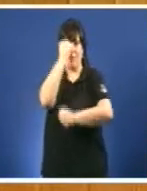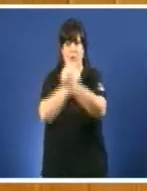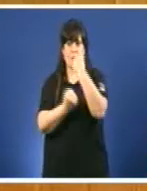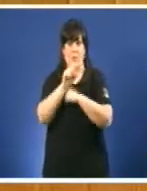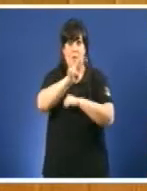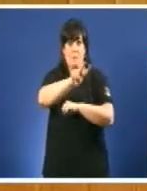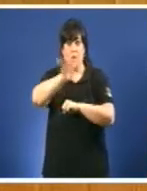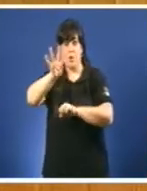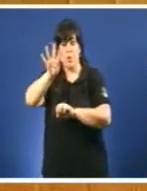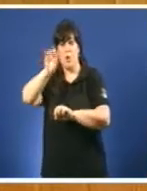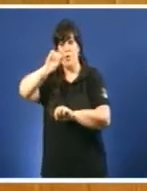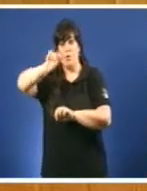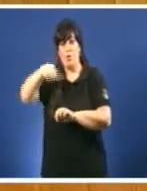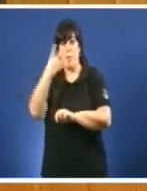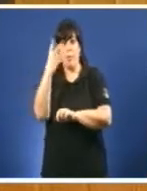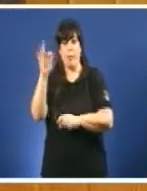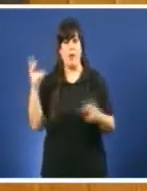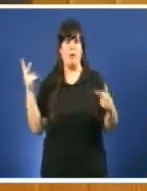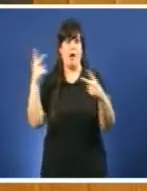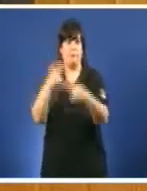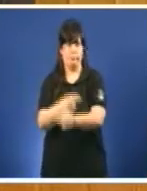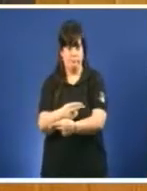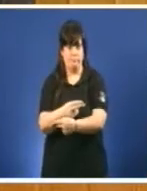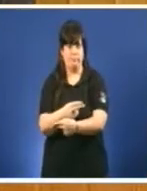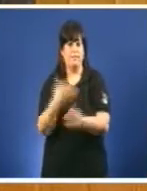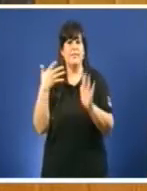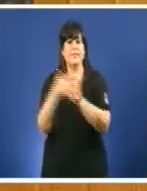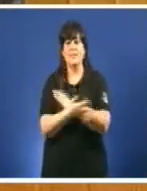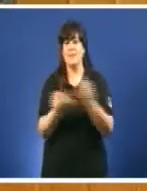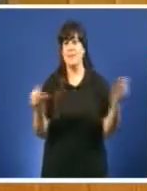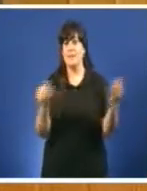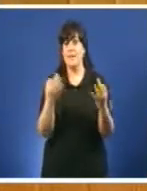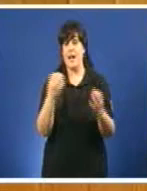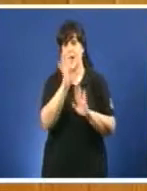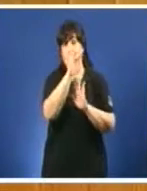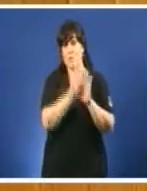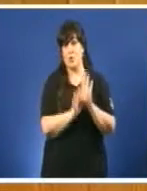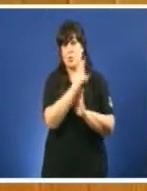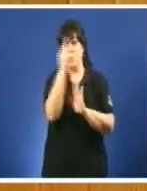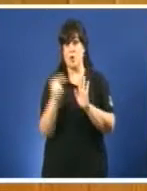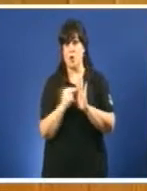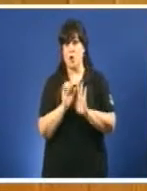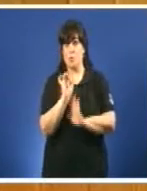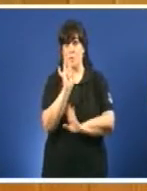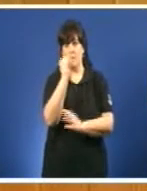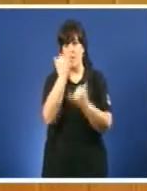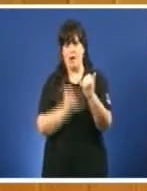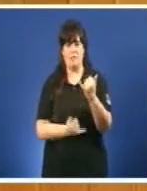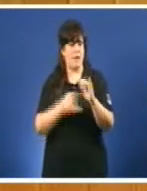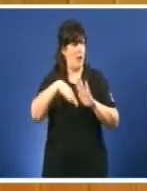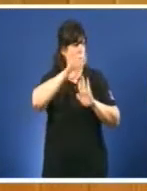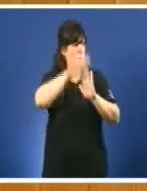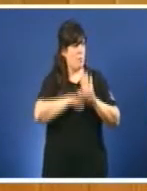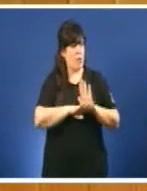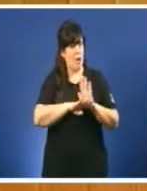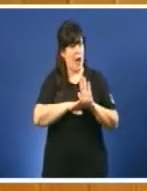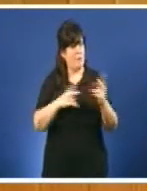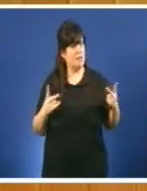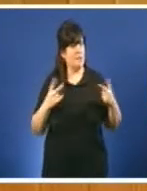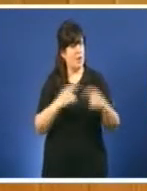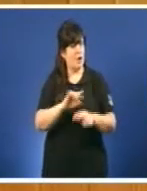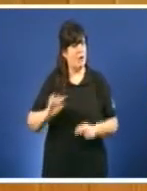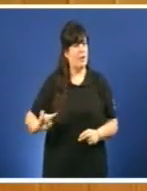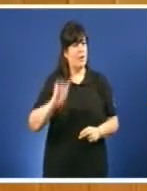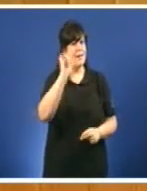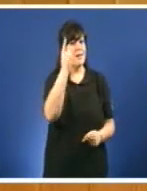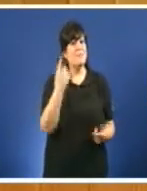24,50%. É significativo que nos orzamentos de 2015 os programas que sofren máis recortes son os que teñen